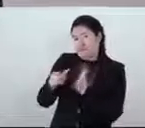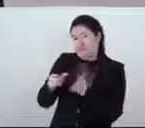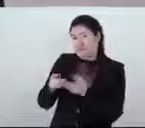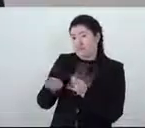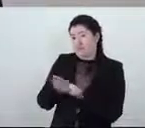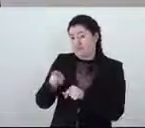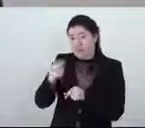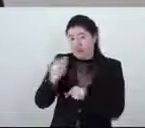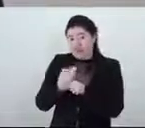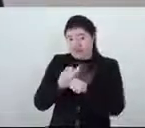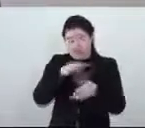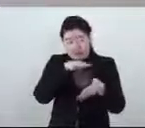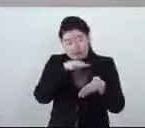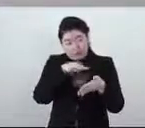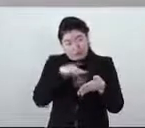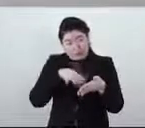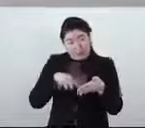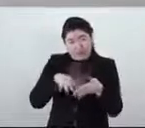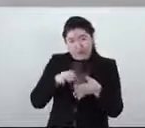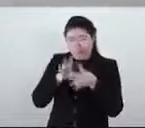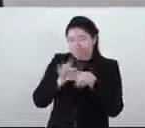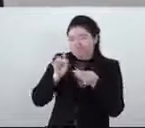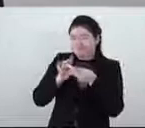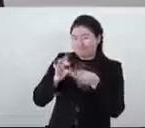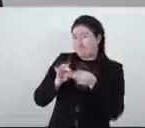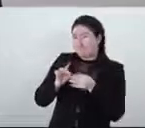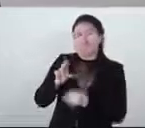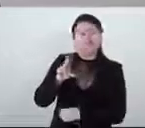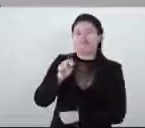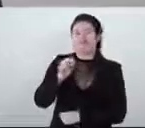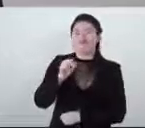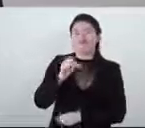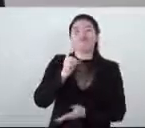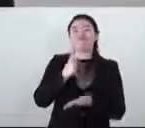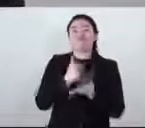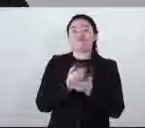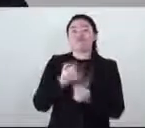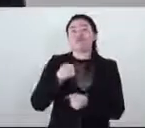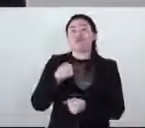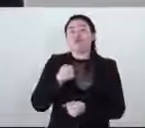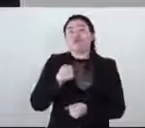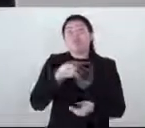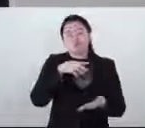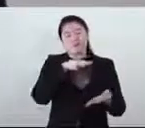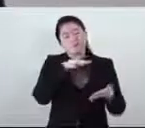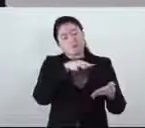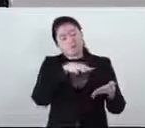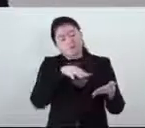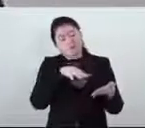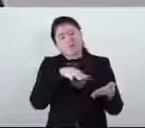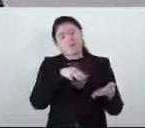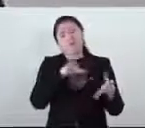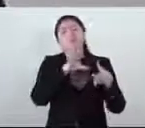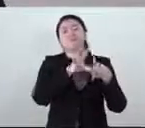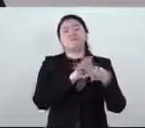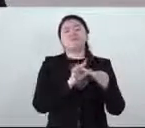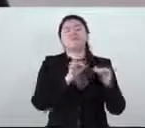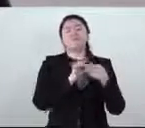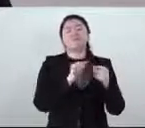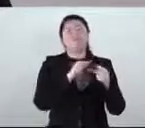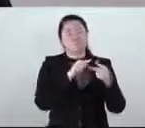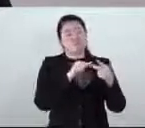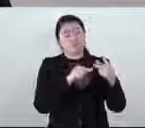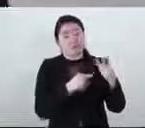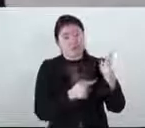leen el informe y en este caso yo voy a dar lectura a tres puntos del